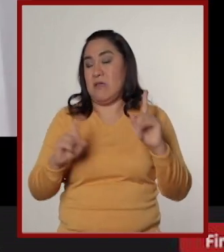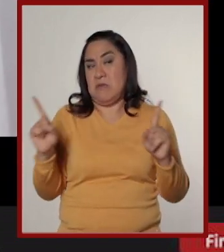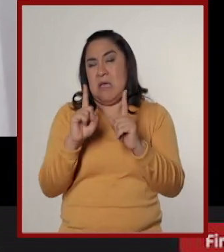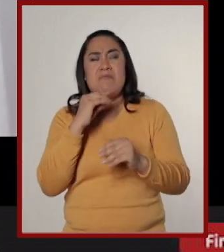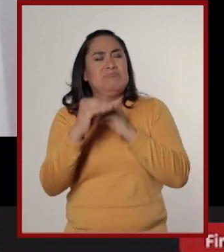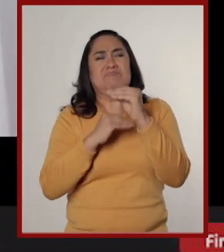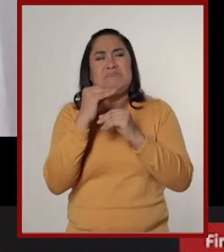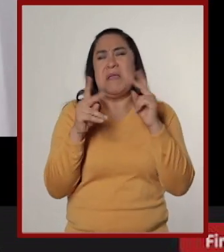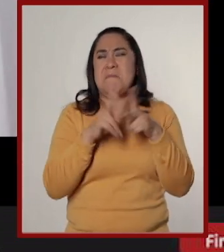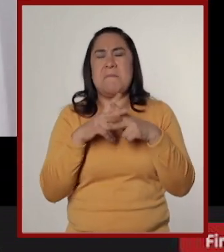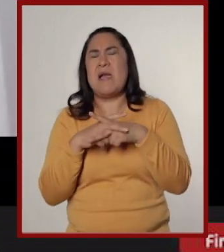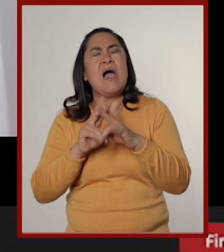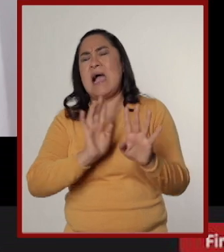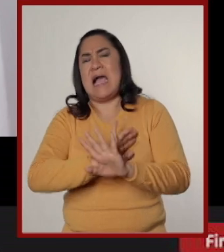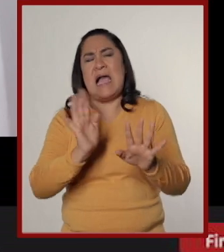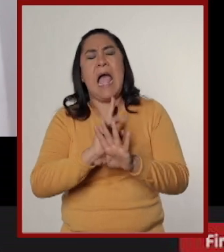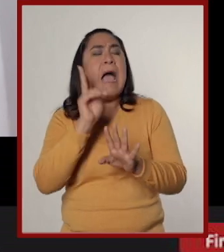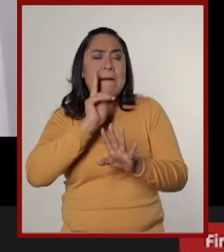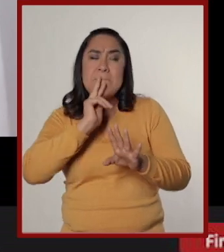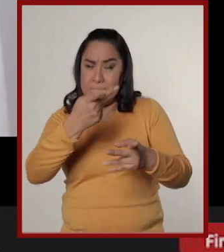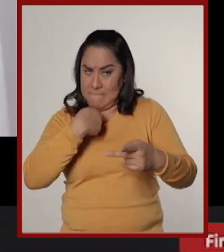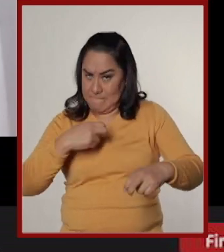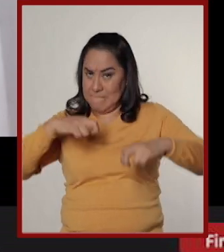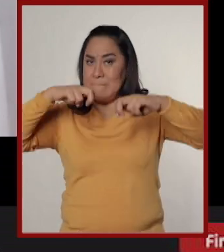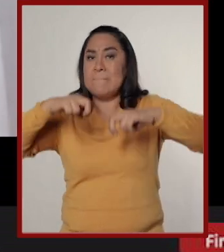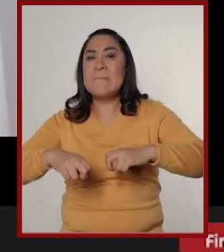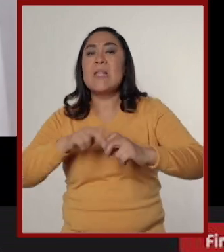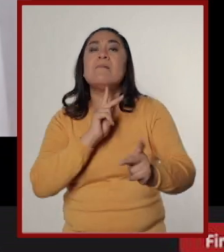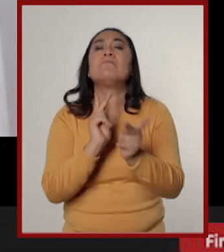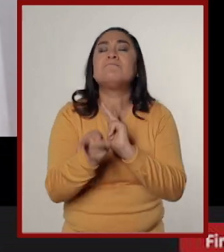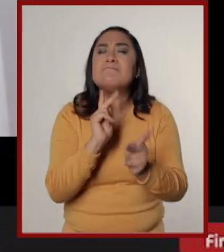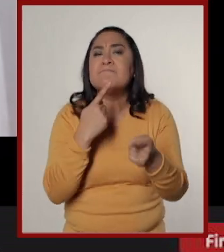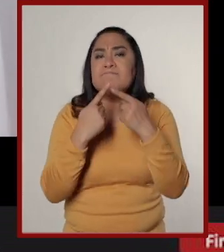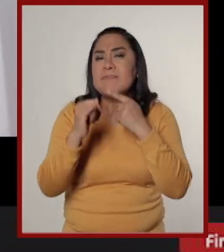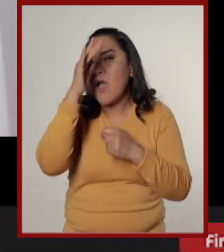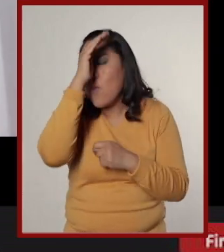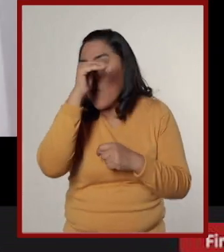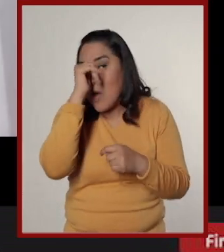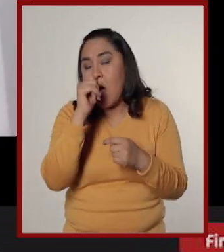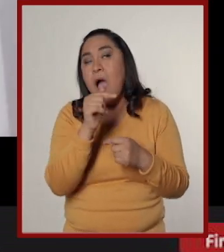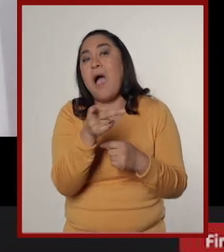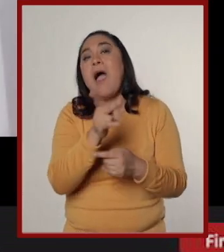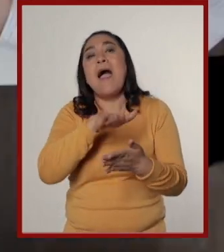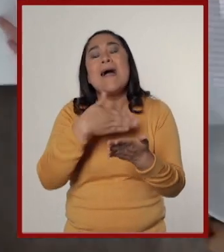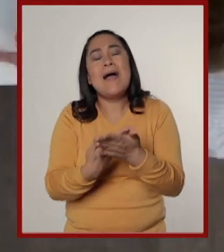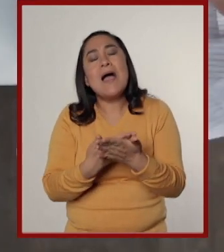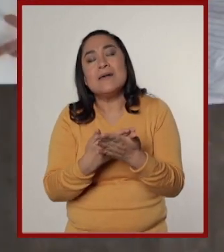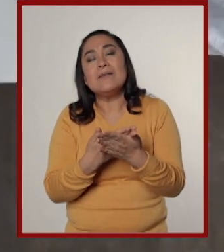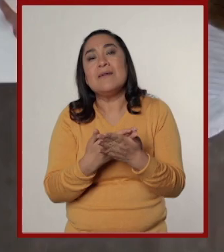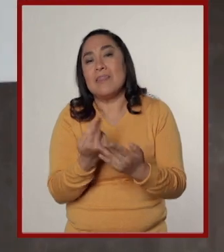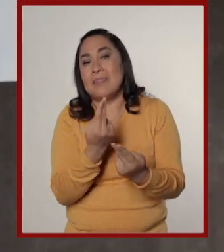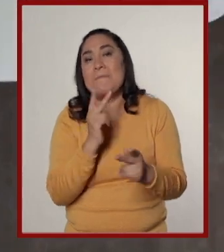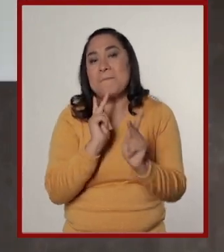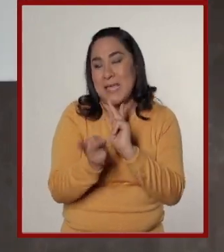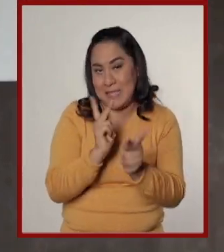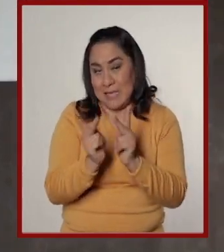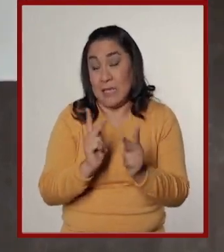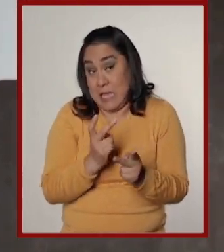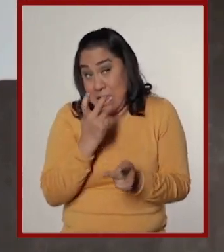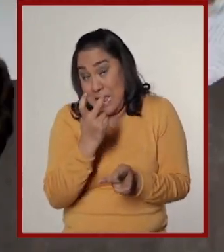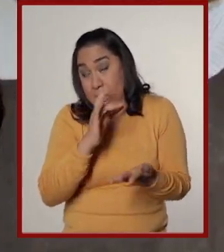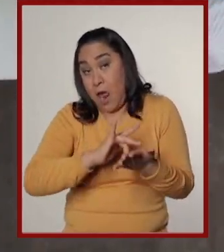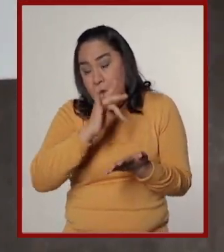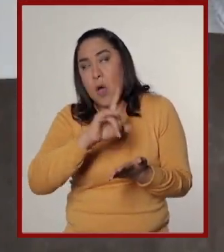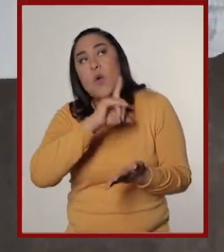o temas de negociación o aspectos, como lo queramos llamar, que son los que resultan importantes para resolver el conflicto, que son